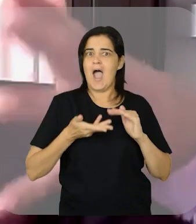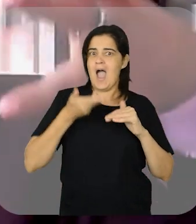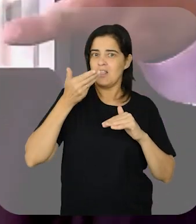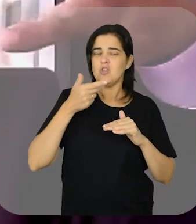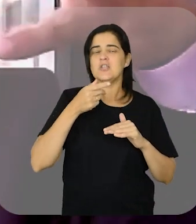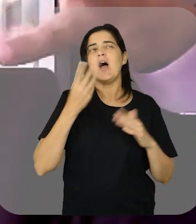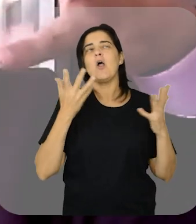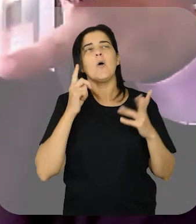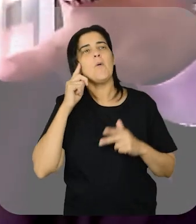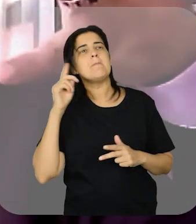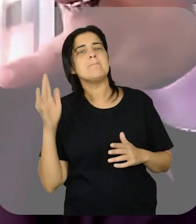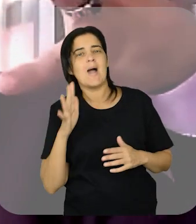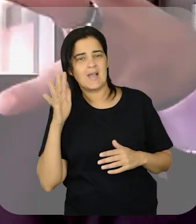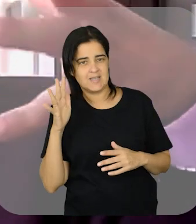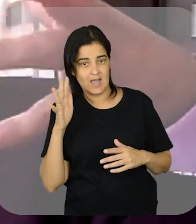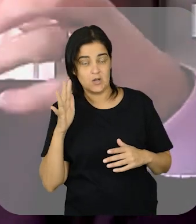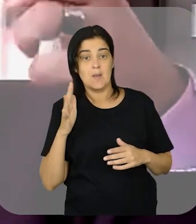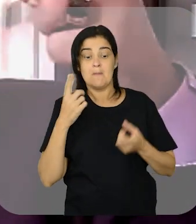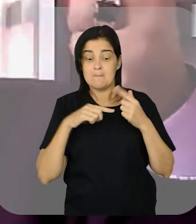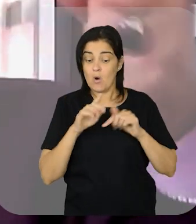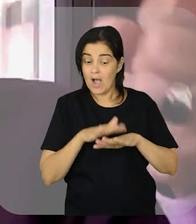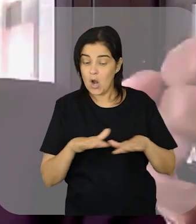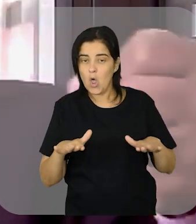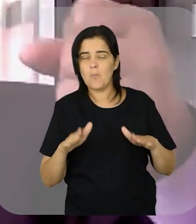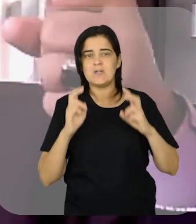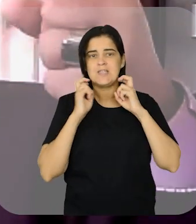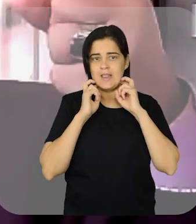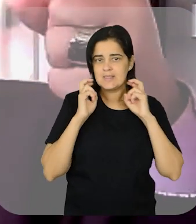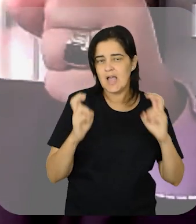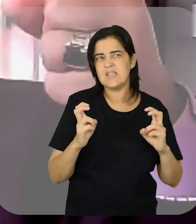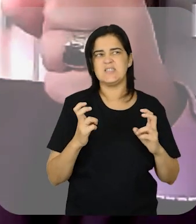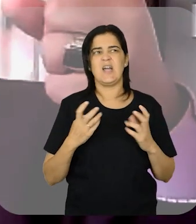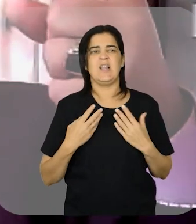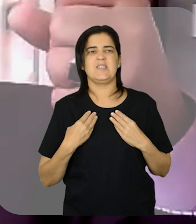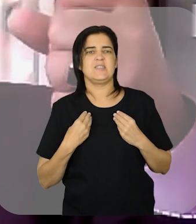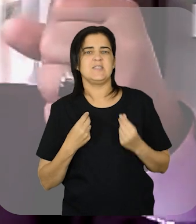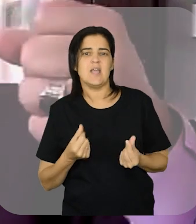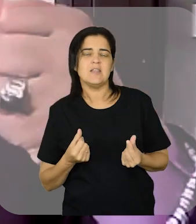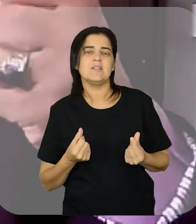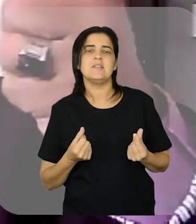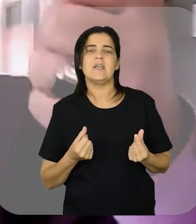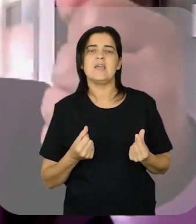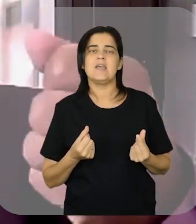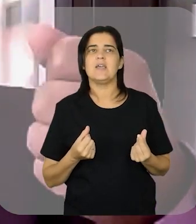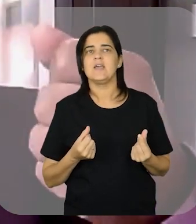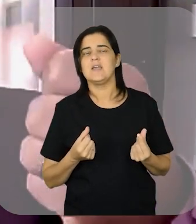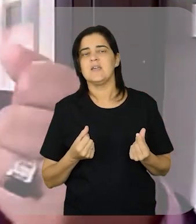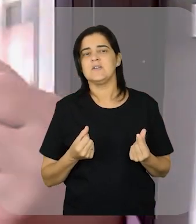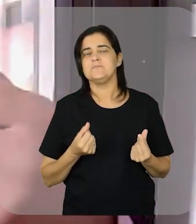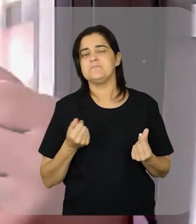es algo imaginario, ¿tá? Pero cuando el alumno está estresado, siente que se lo